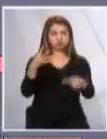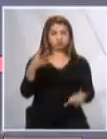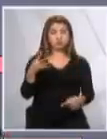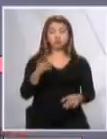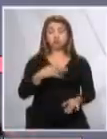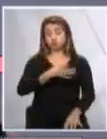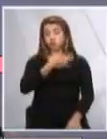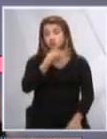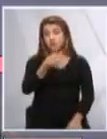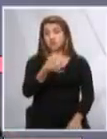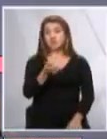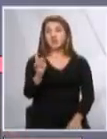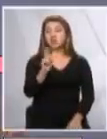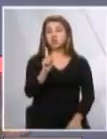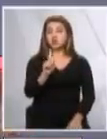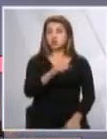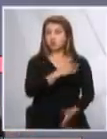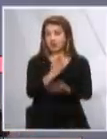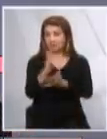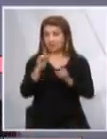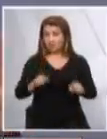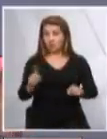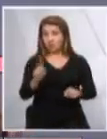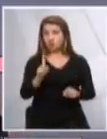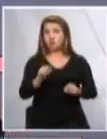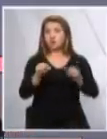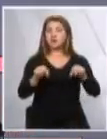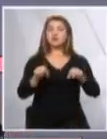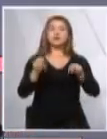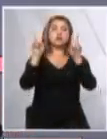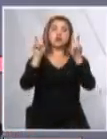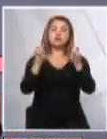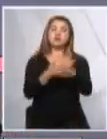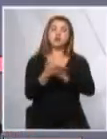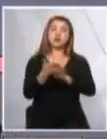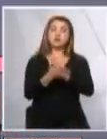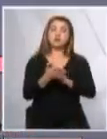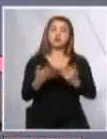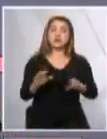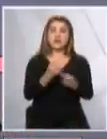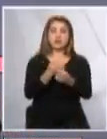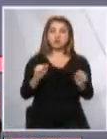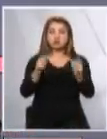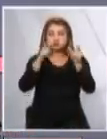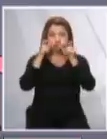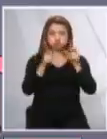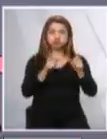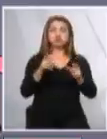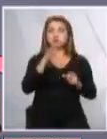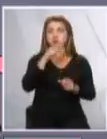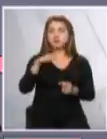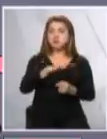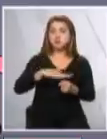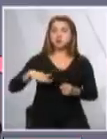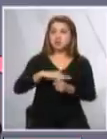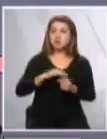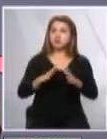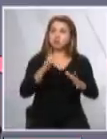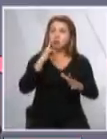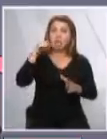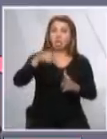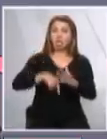diría, no por ahora, a menos que esta cosa sea una cuestión ya que nadie pueda controlar, pero no estamos en una situación tan